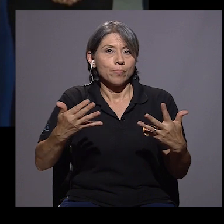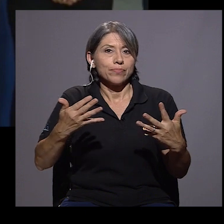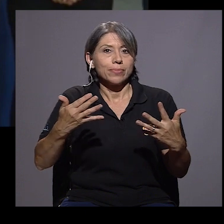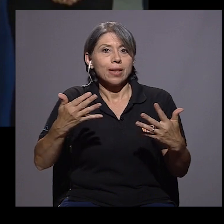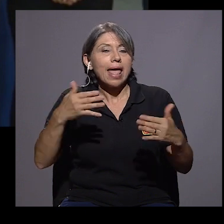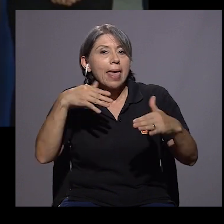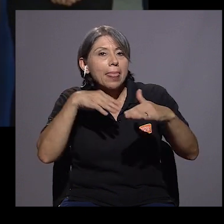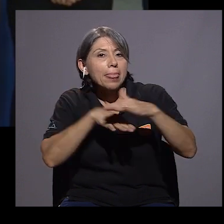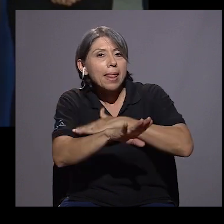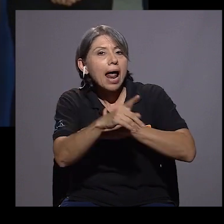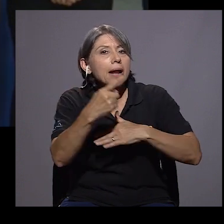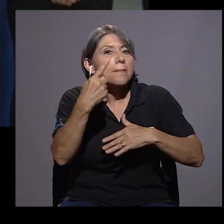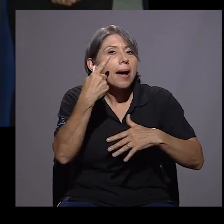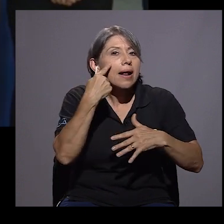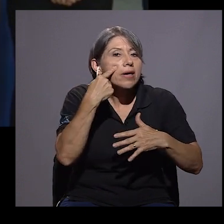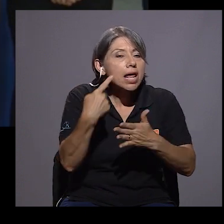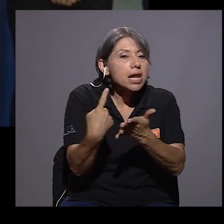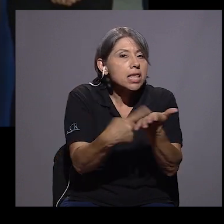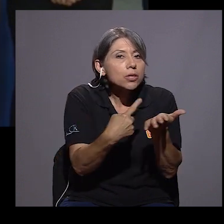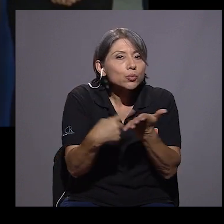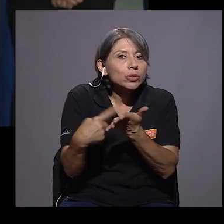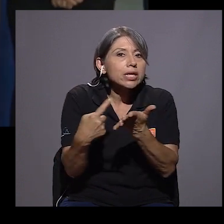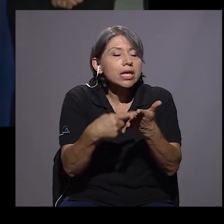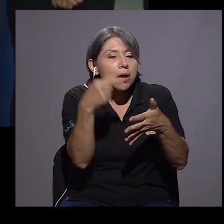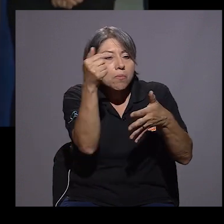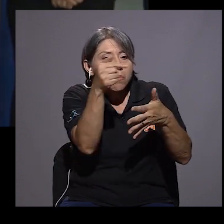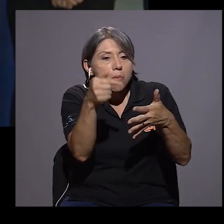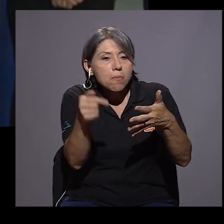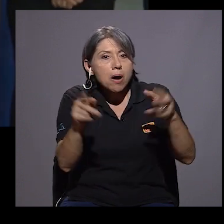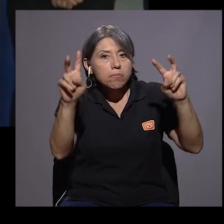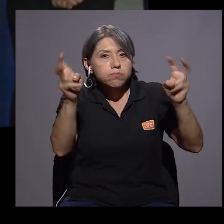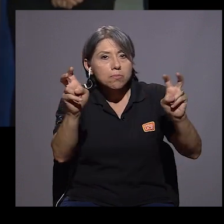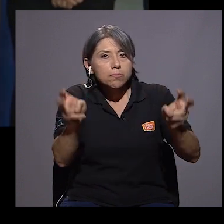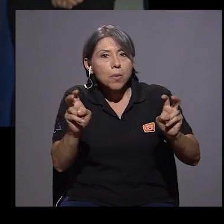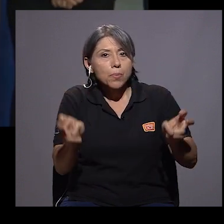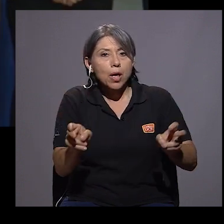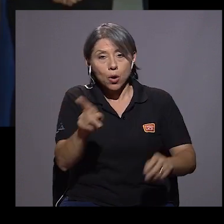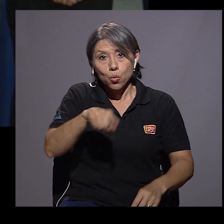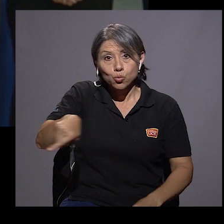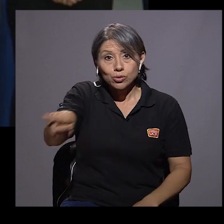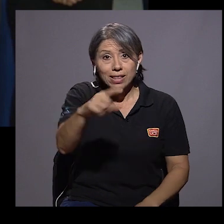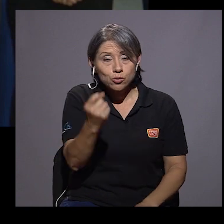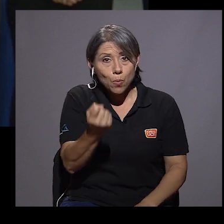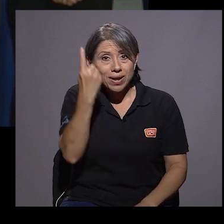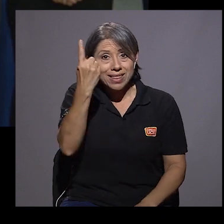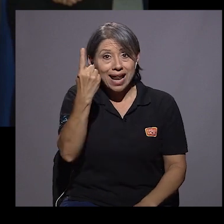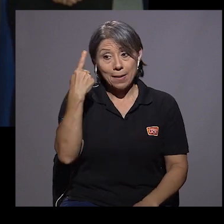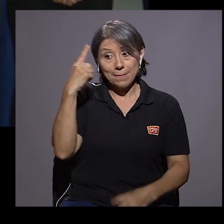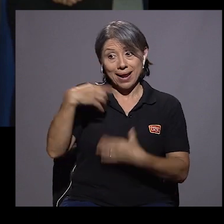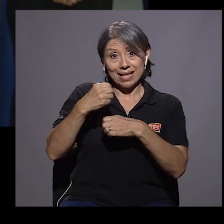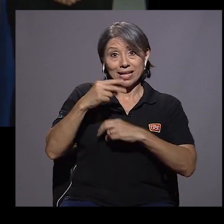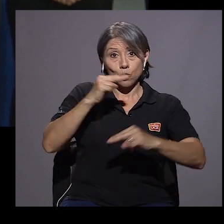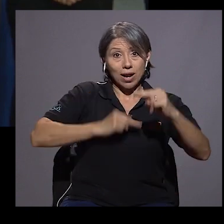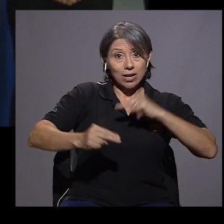ni siquiera poder entrar a ver cada uno de los puntos. Ustedes comprenderán que una